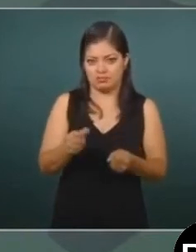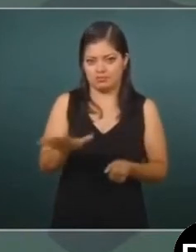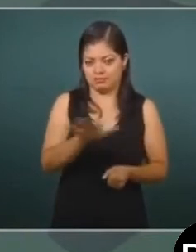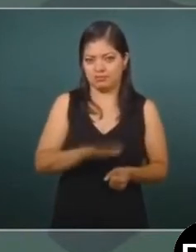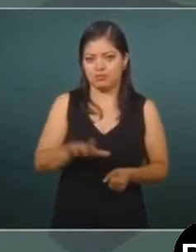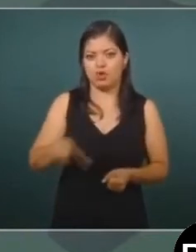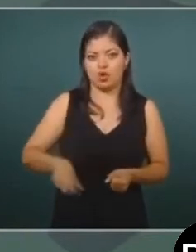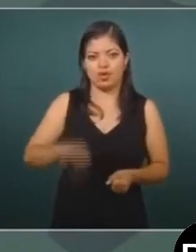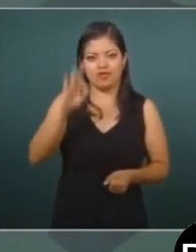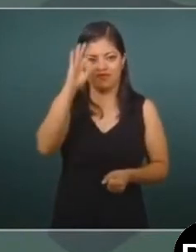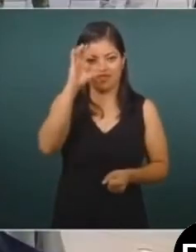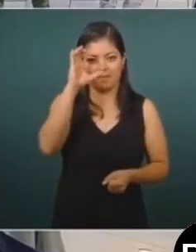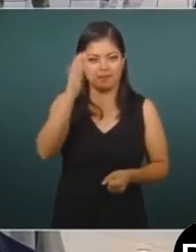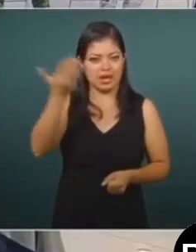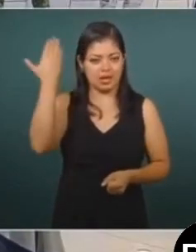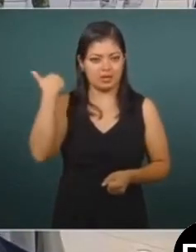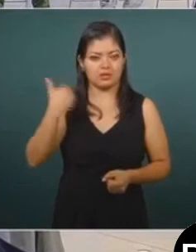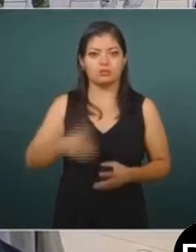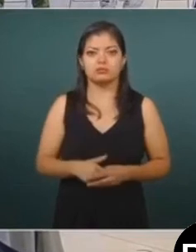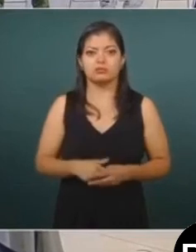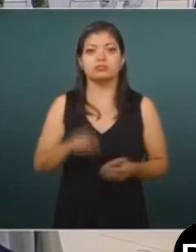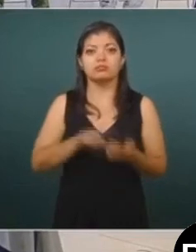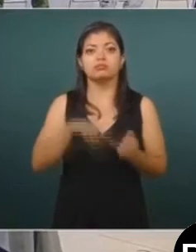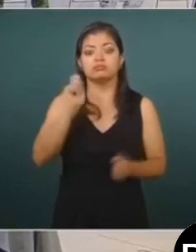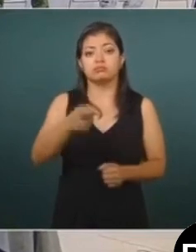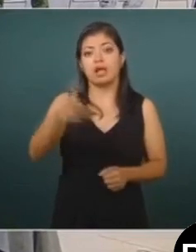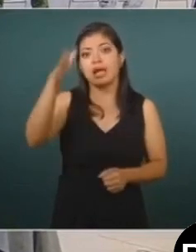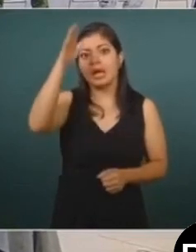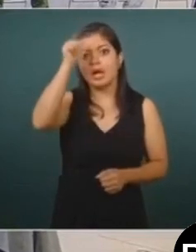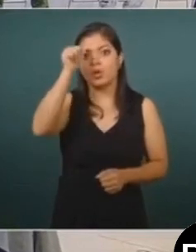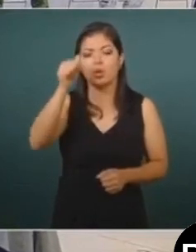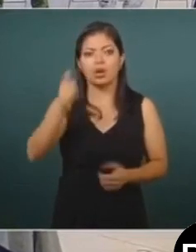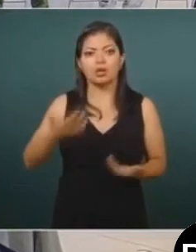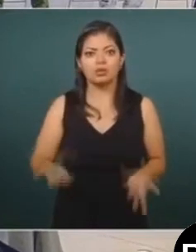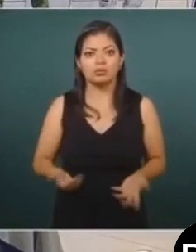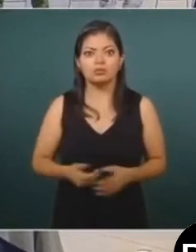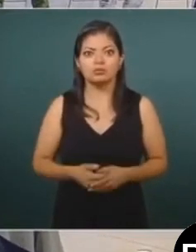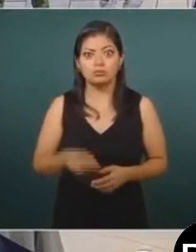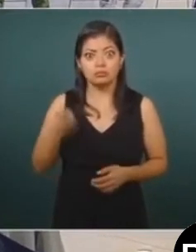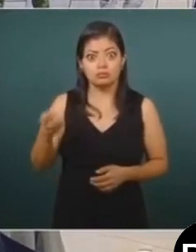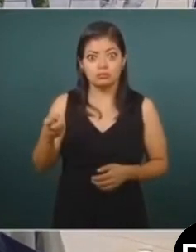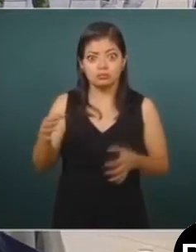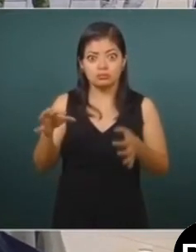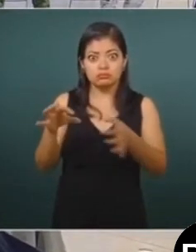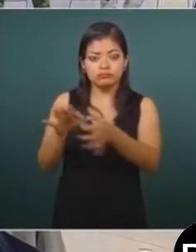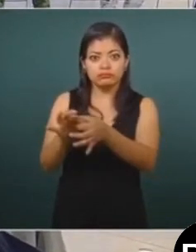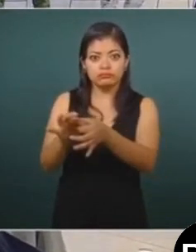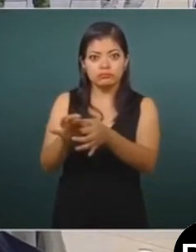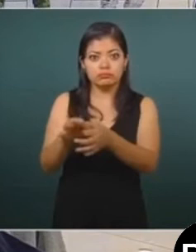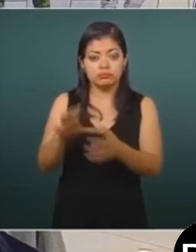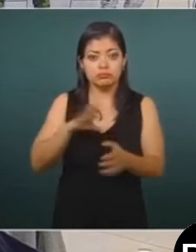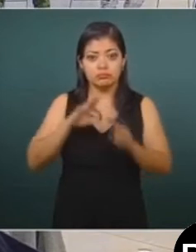gobierno de Felipe Calderón tenía acuerdos con una de las bandas de la delincuencia.